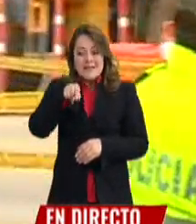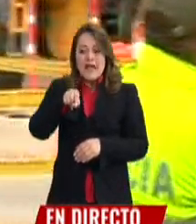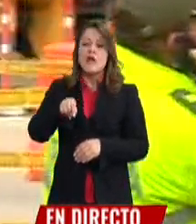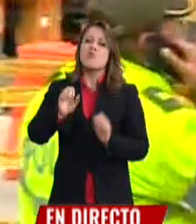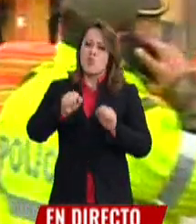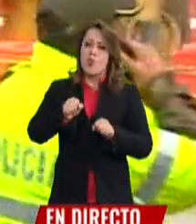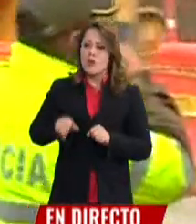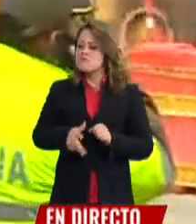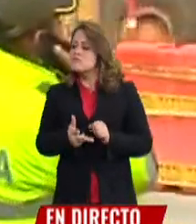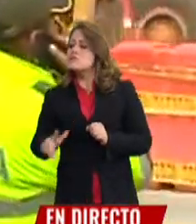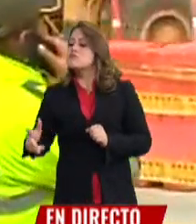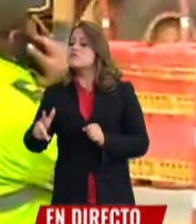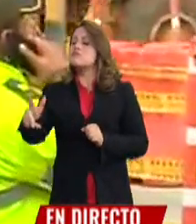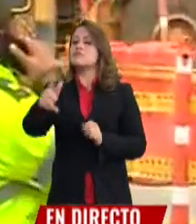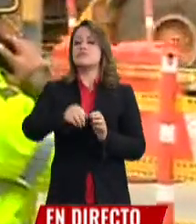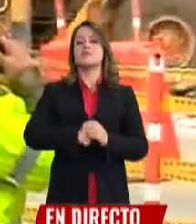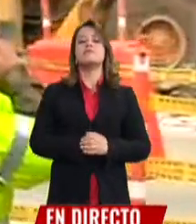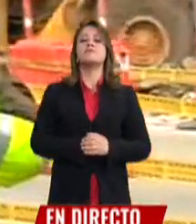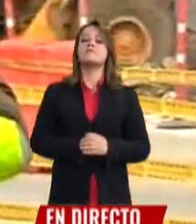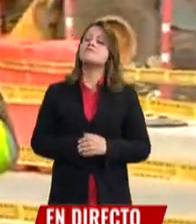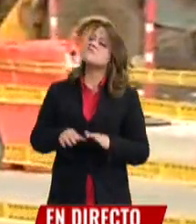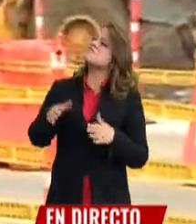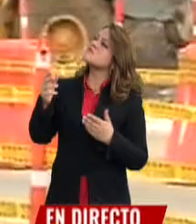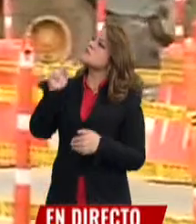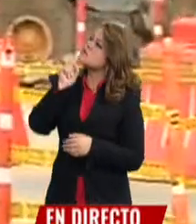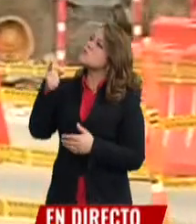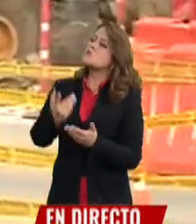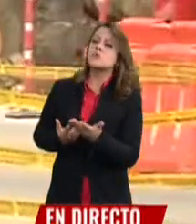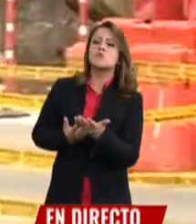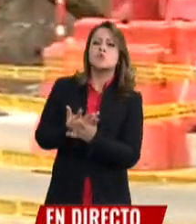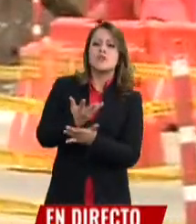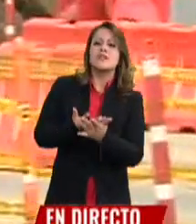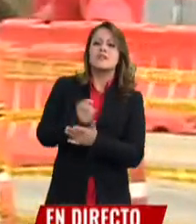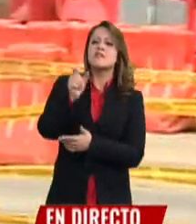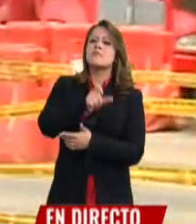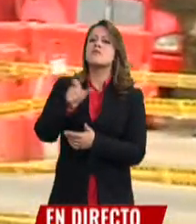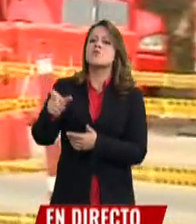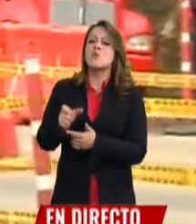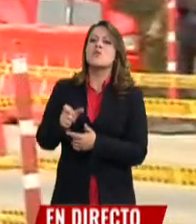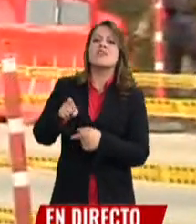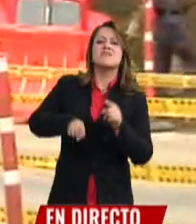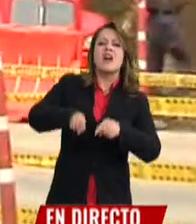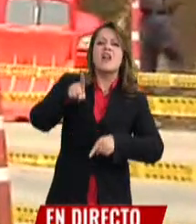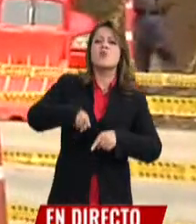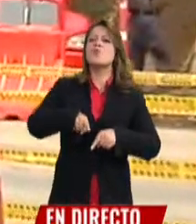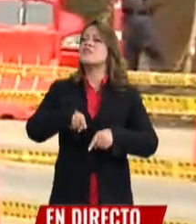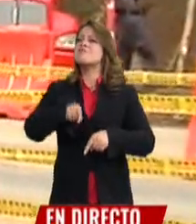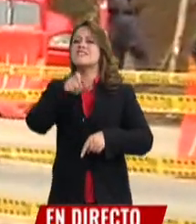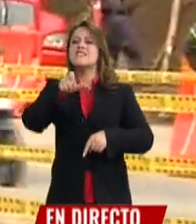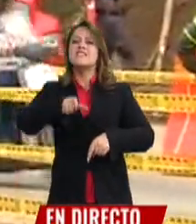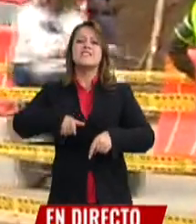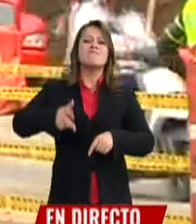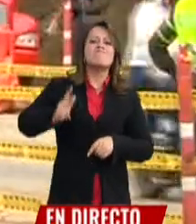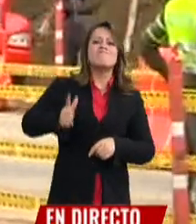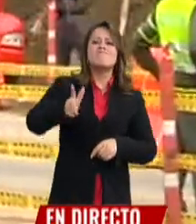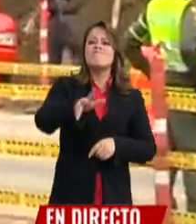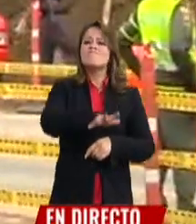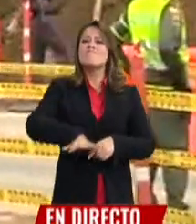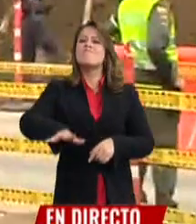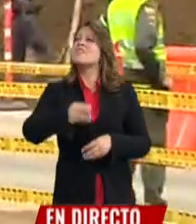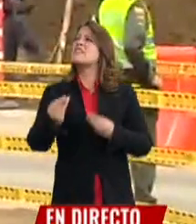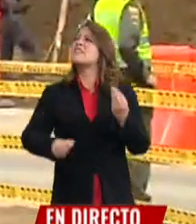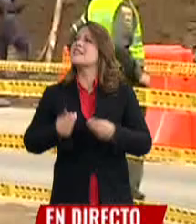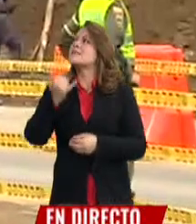las 5 de la mañana. ¿Cuáles son esas recomendaciones que le hacemos a las personas que requieran movilizarse por la calzada de la autopista